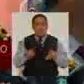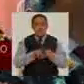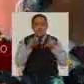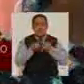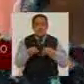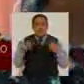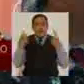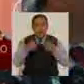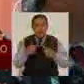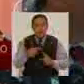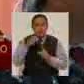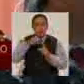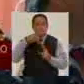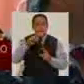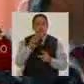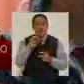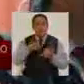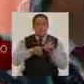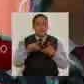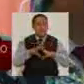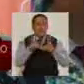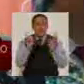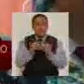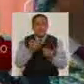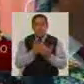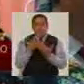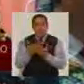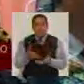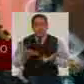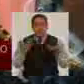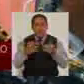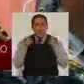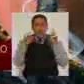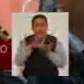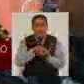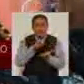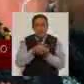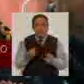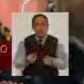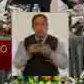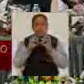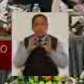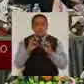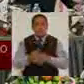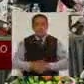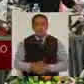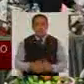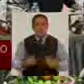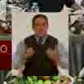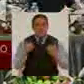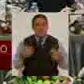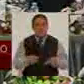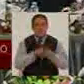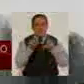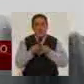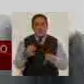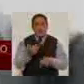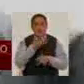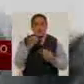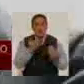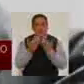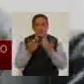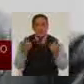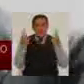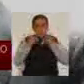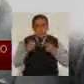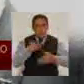algodón tanguis, pero va a ser para toda la propuesta algodonera del país, para precisamente contar con mejores condiciones en